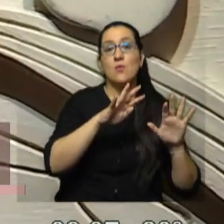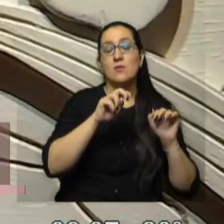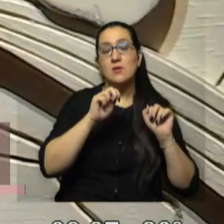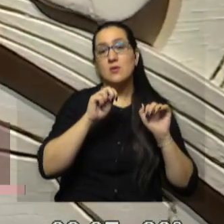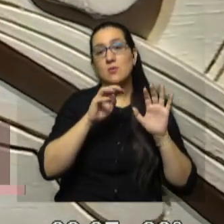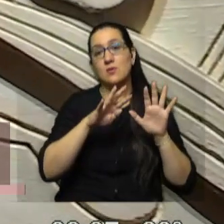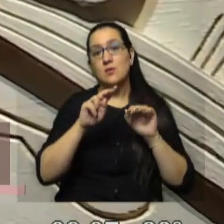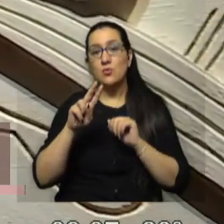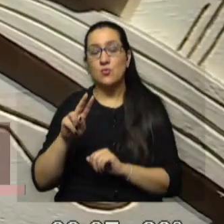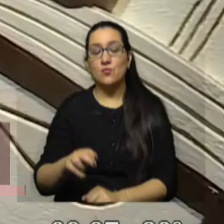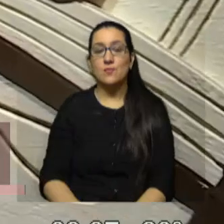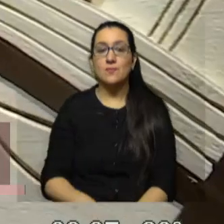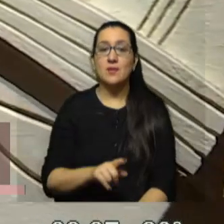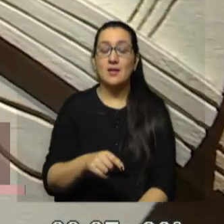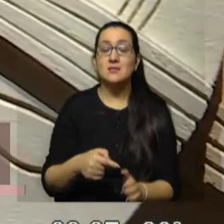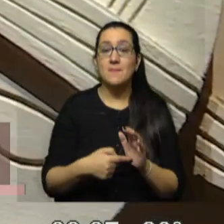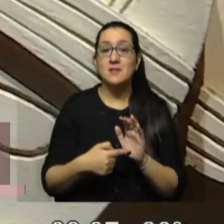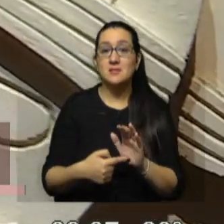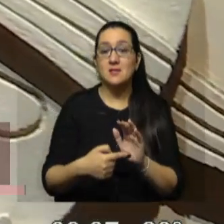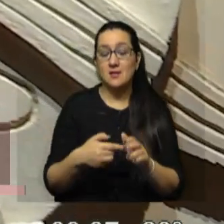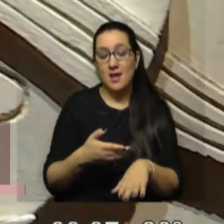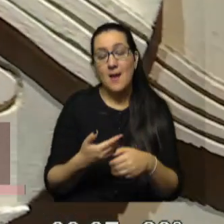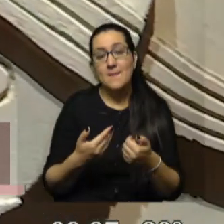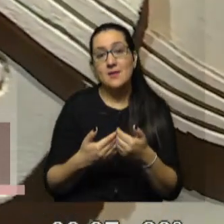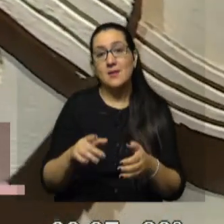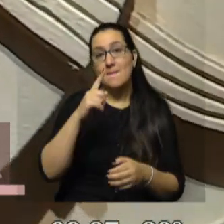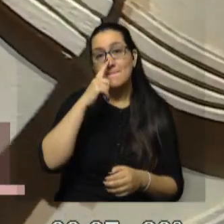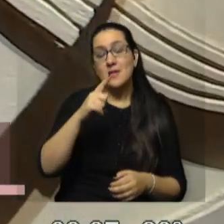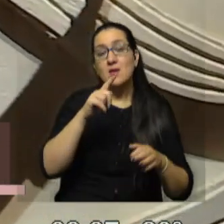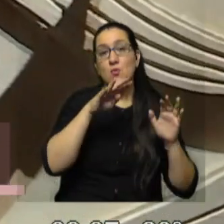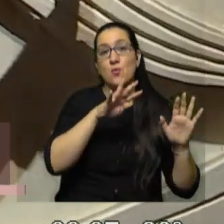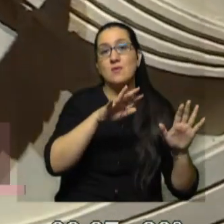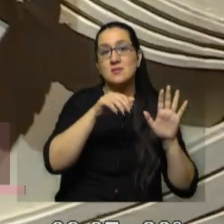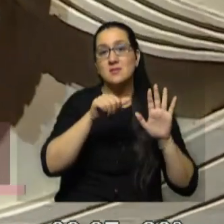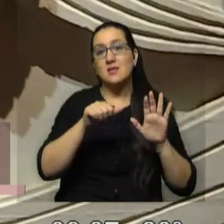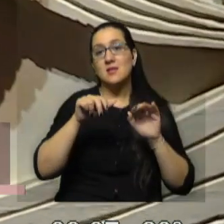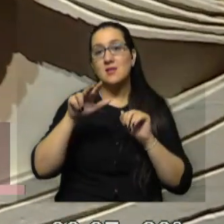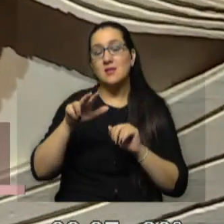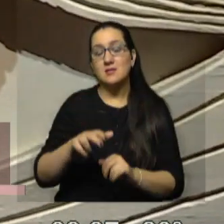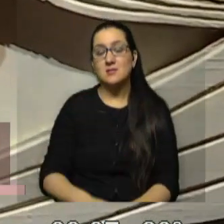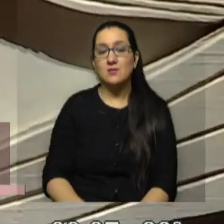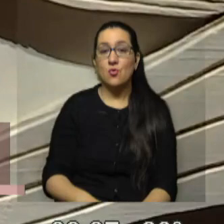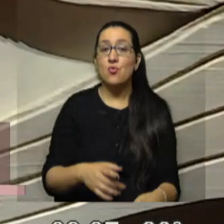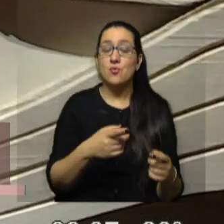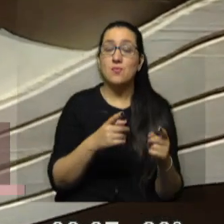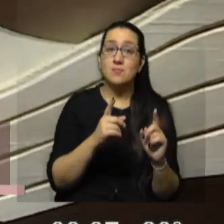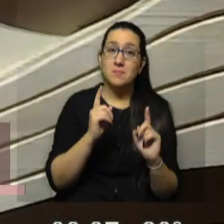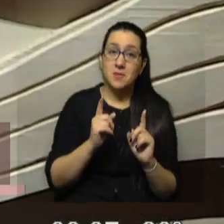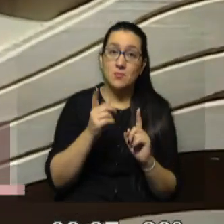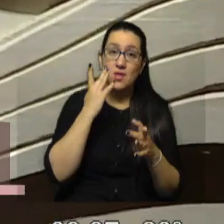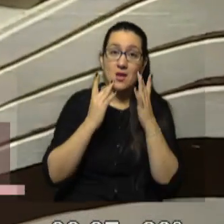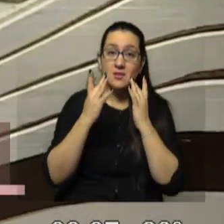presentan las obras posteriores del 63 hasta nuestros días, digamos, de los mismos artistas, pero con sus diferentes caminos, que